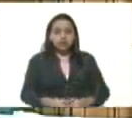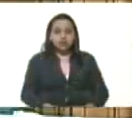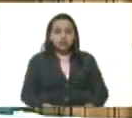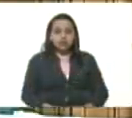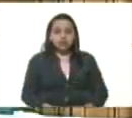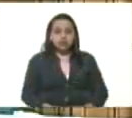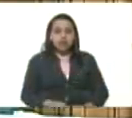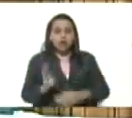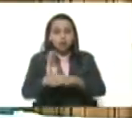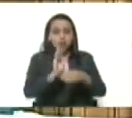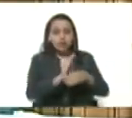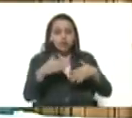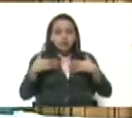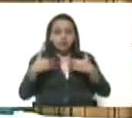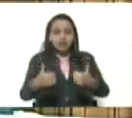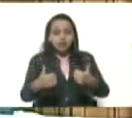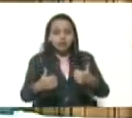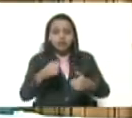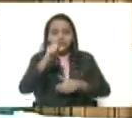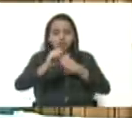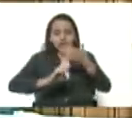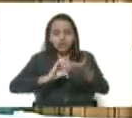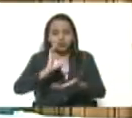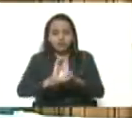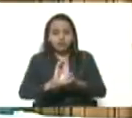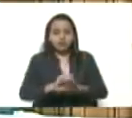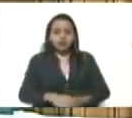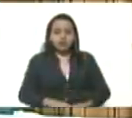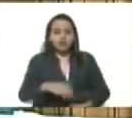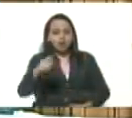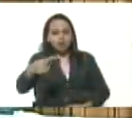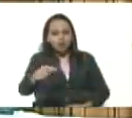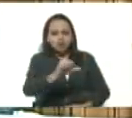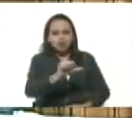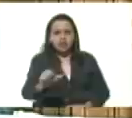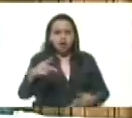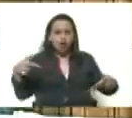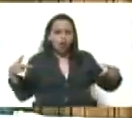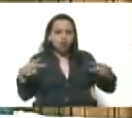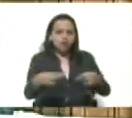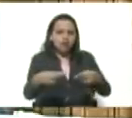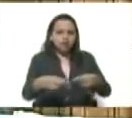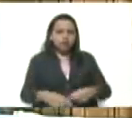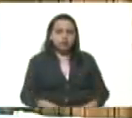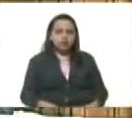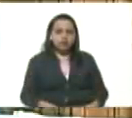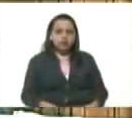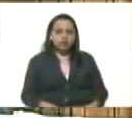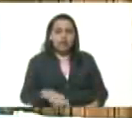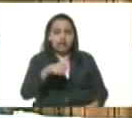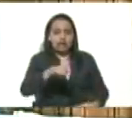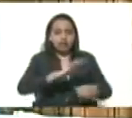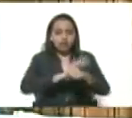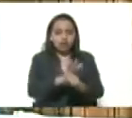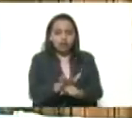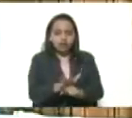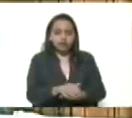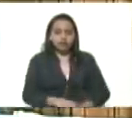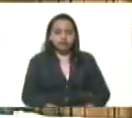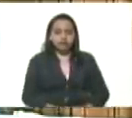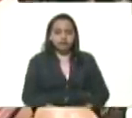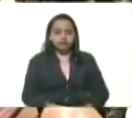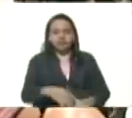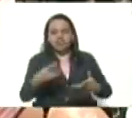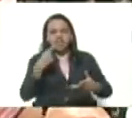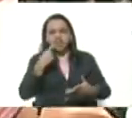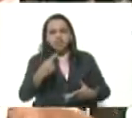en cuidar la salud de Caracas y en las próximas semanas cortar este coronavirus de tajo? ¿Qué me dice la